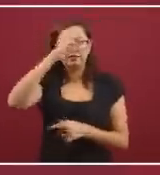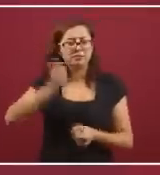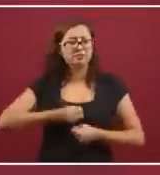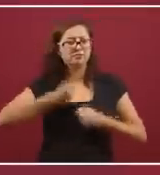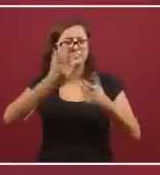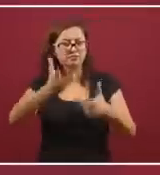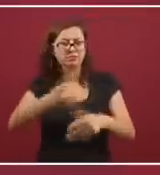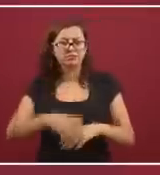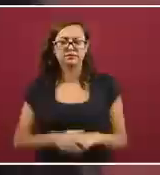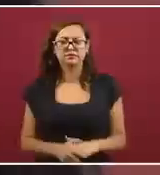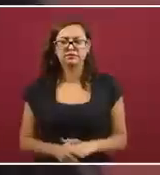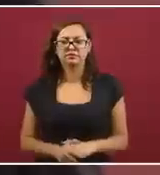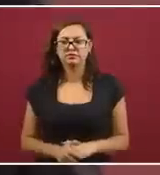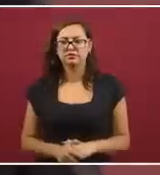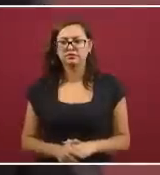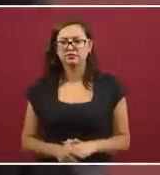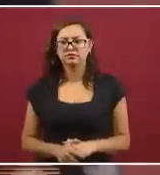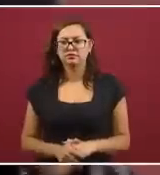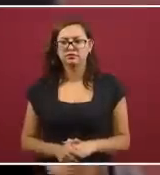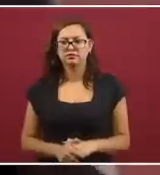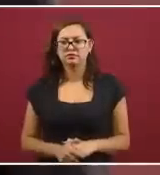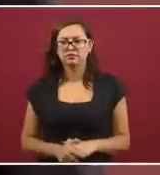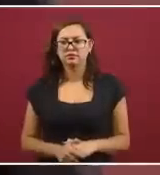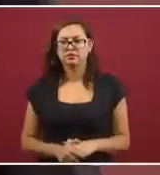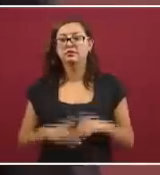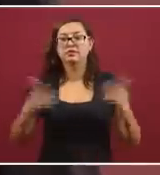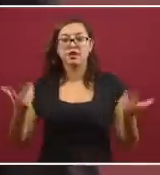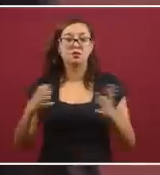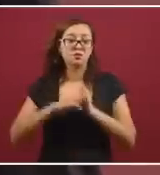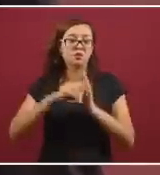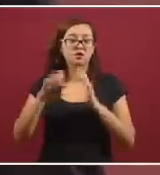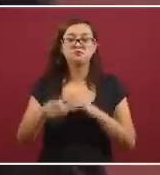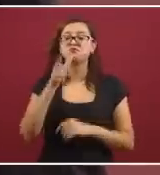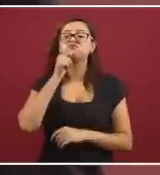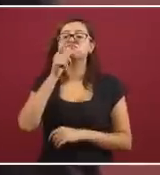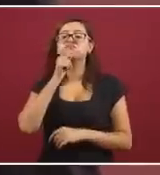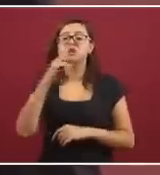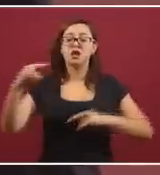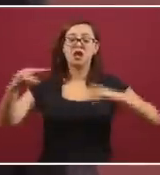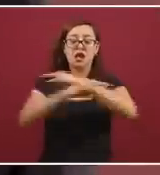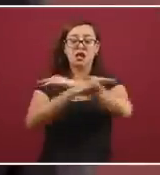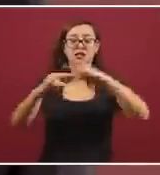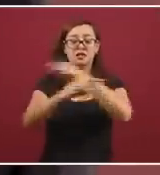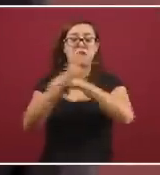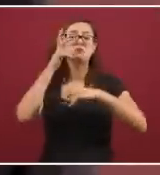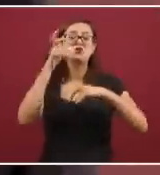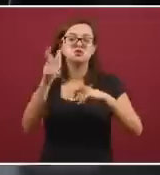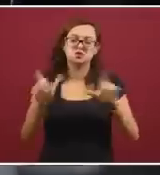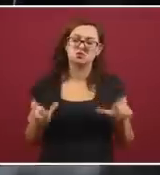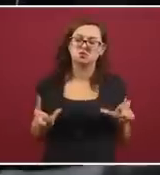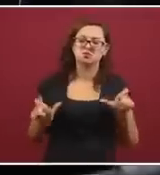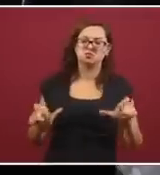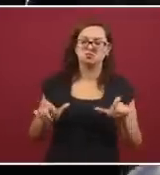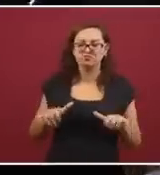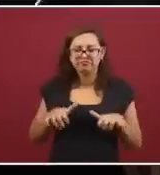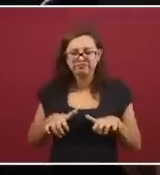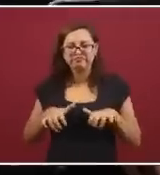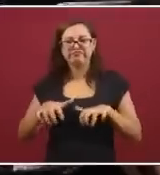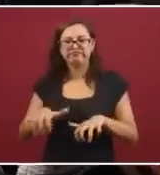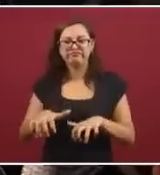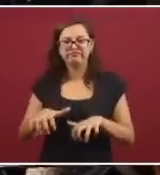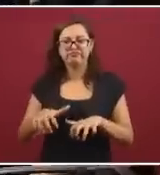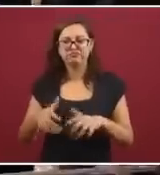tomaron la carretera de pachuca la misma gente este